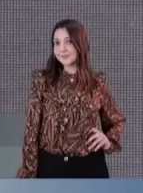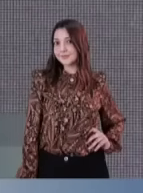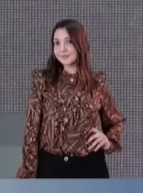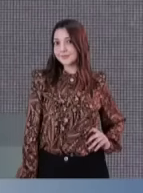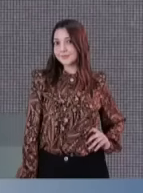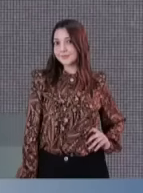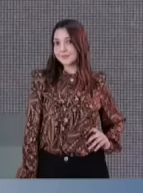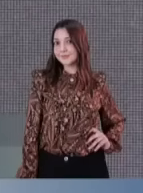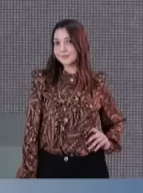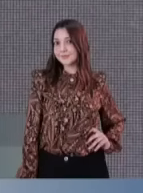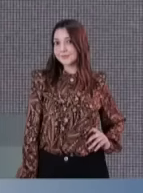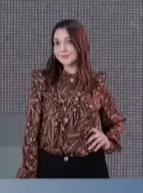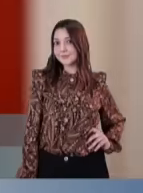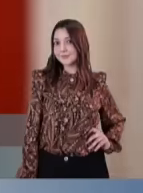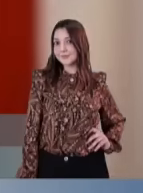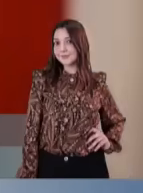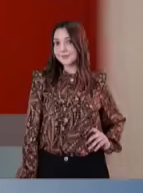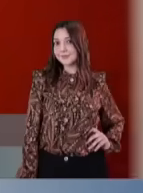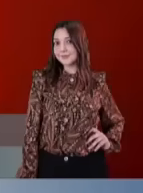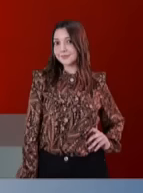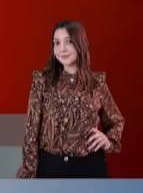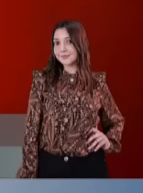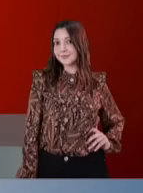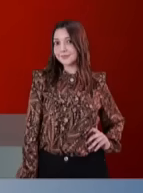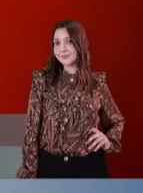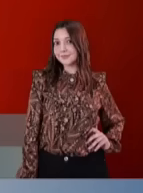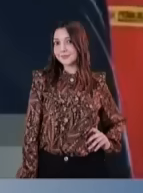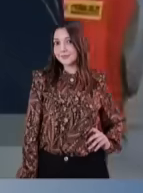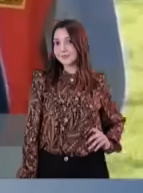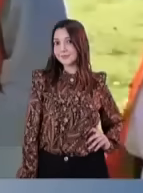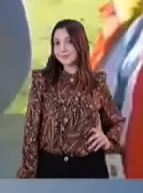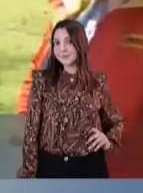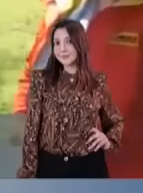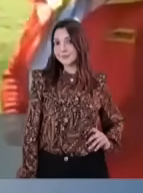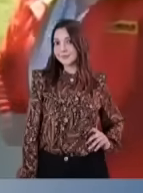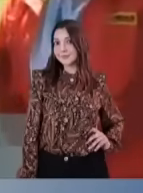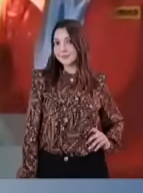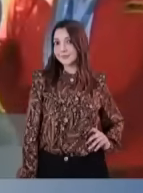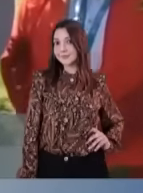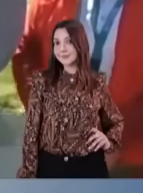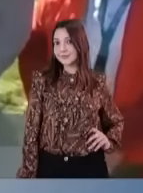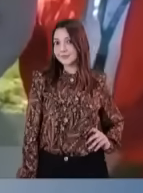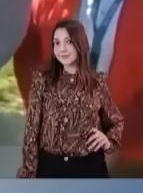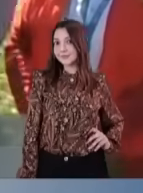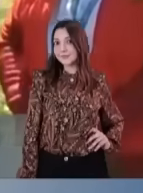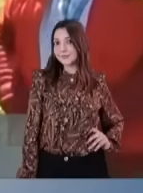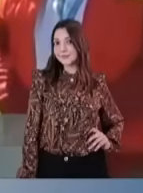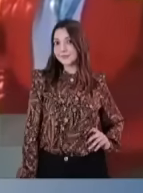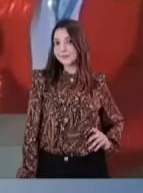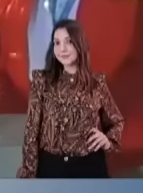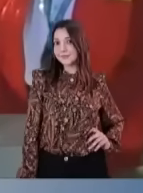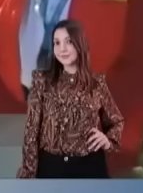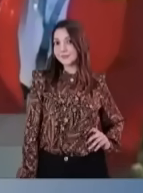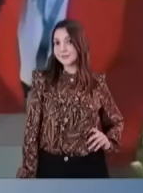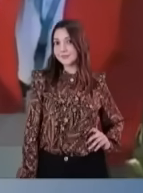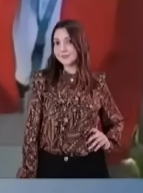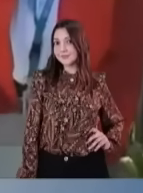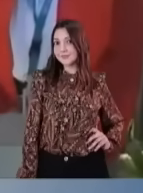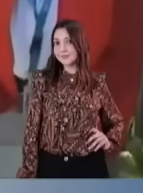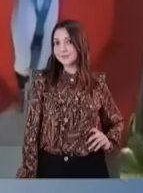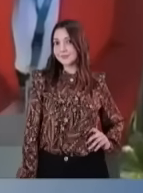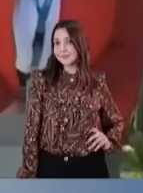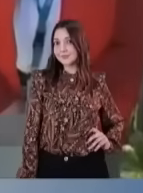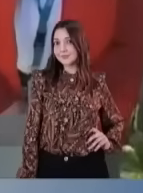Desarrollo Social y Familia, Giorgio Jackson. Aún hay voces que exigen un cambio sustancial, no solamente en el gabinete del presidente, sino que también